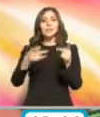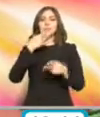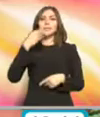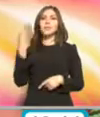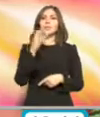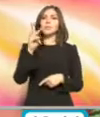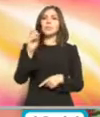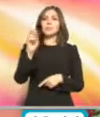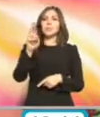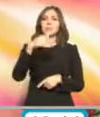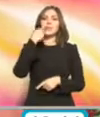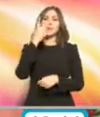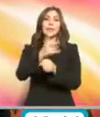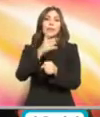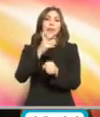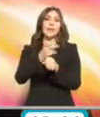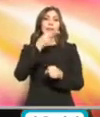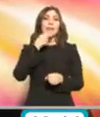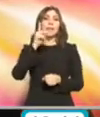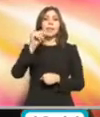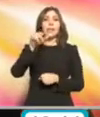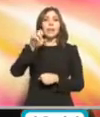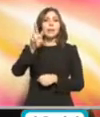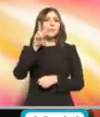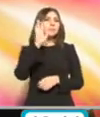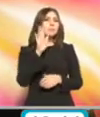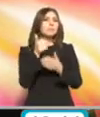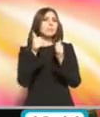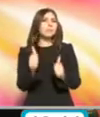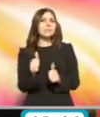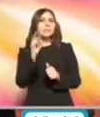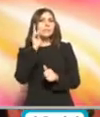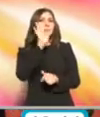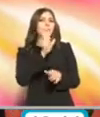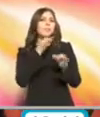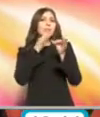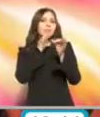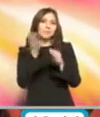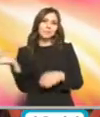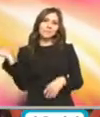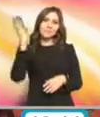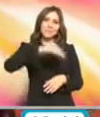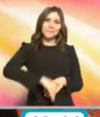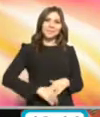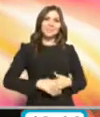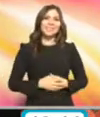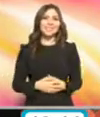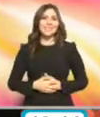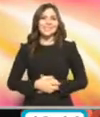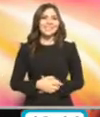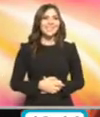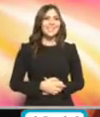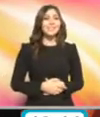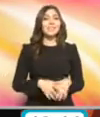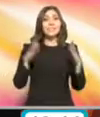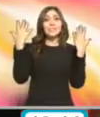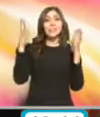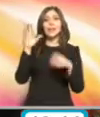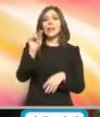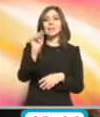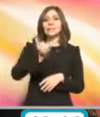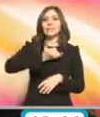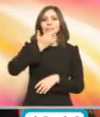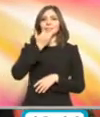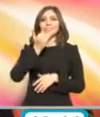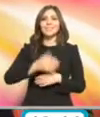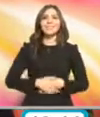postre, quiero invitar a Daniel porque está allá como que se le antoja, como que se le hace agua a la boca. Pásale, mi querido compañero. ¡Bravo! Ah, no, ¿verdad? ¡Ay, bravo!